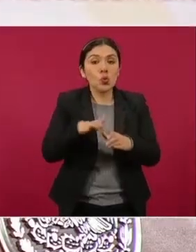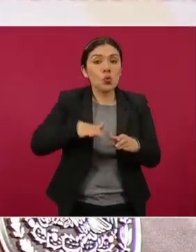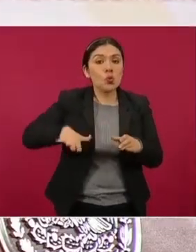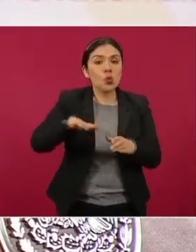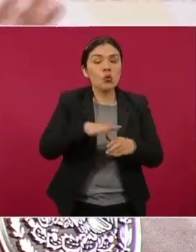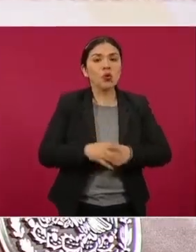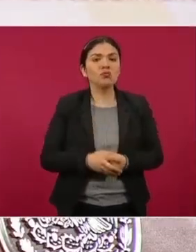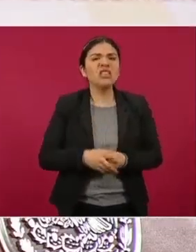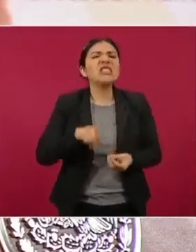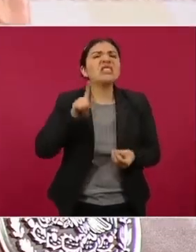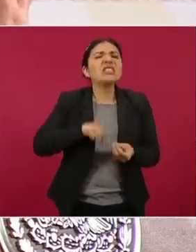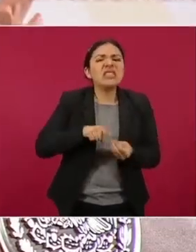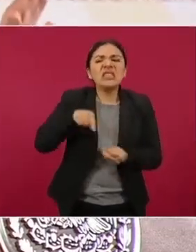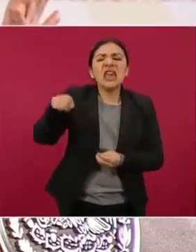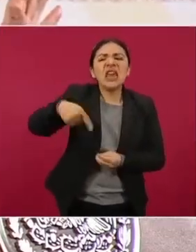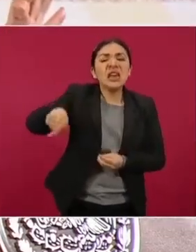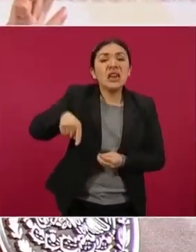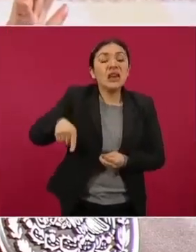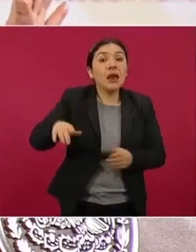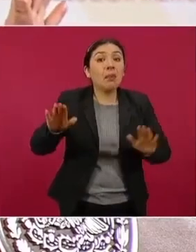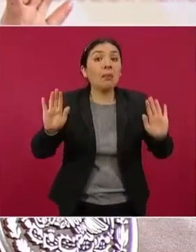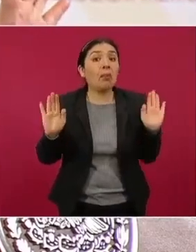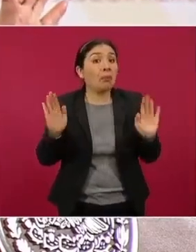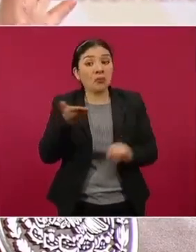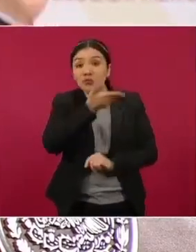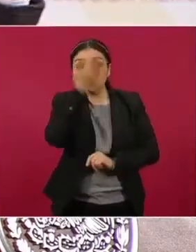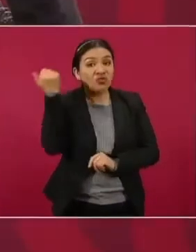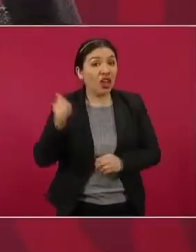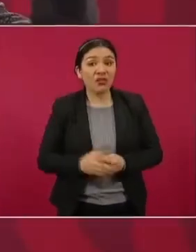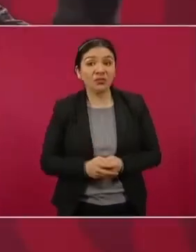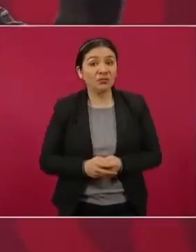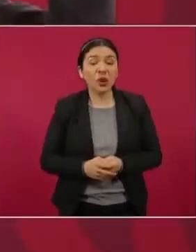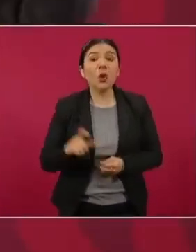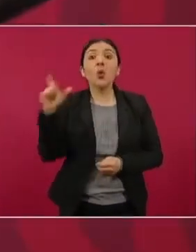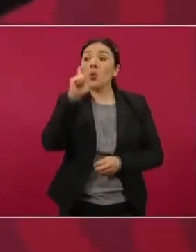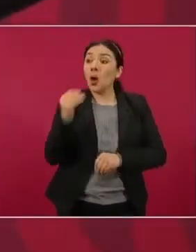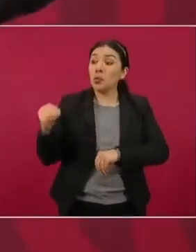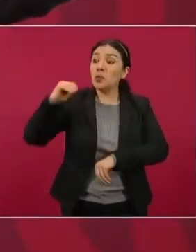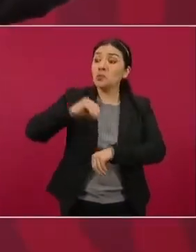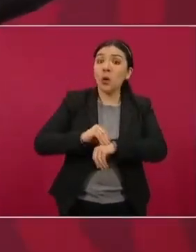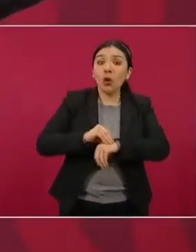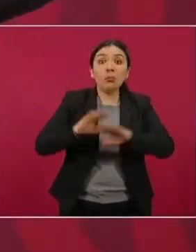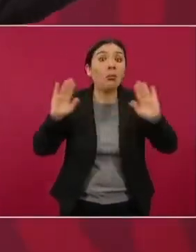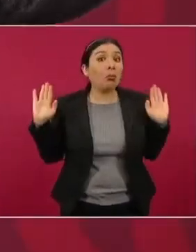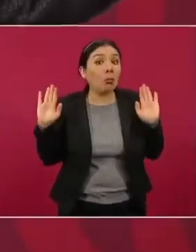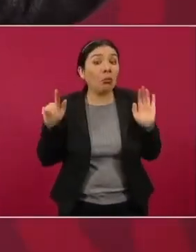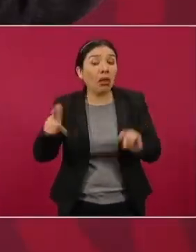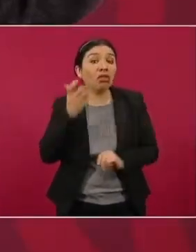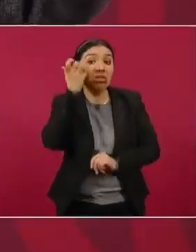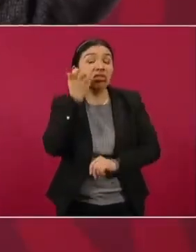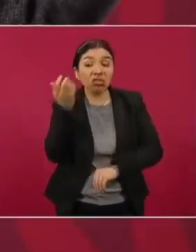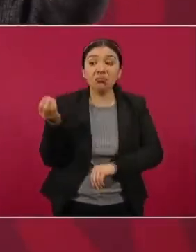quiénes son quién sabe cuando crearon esto lo montaron